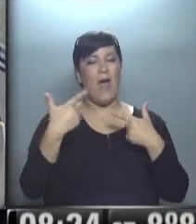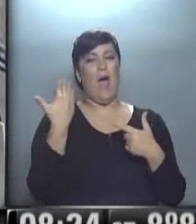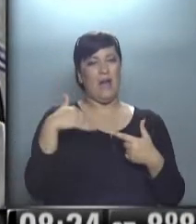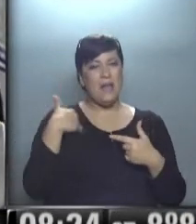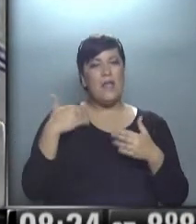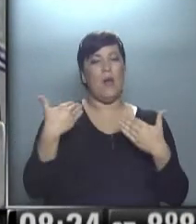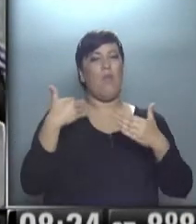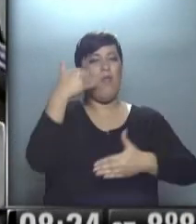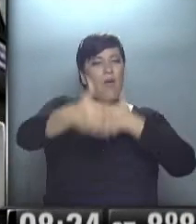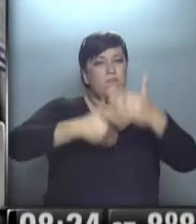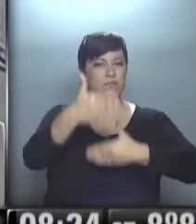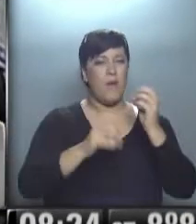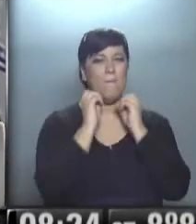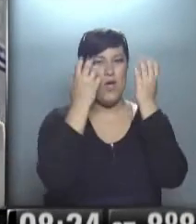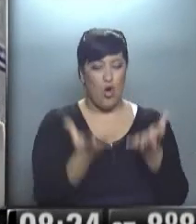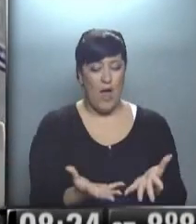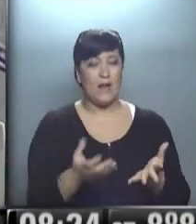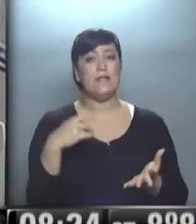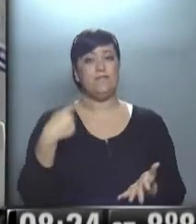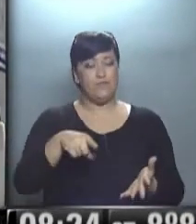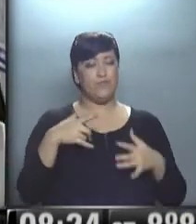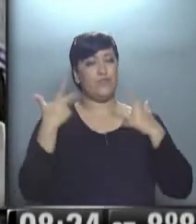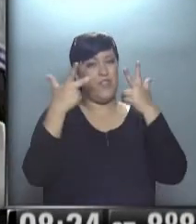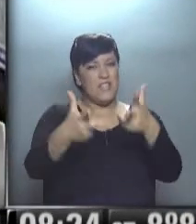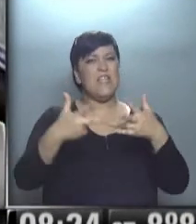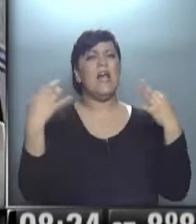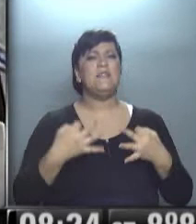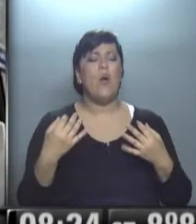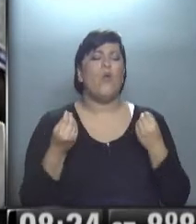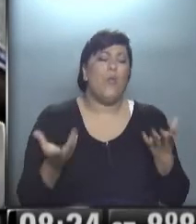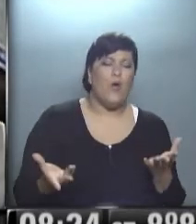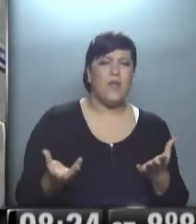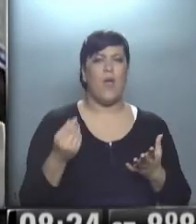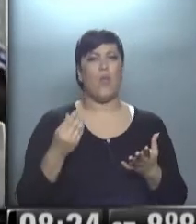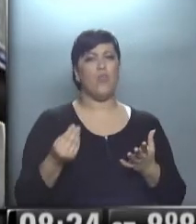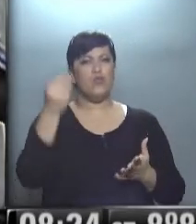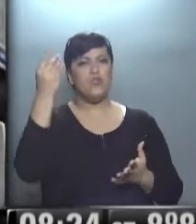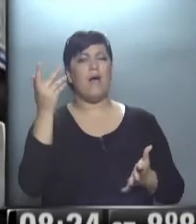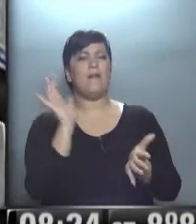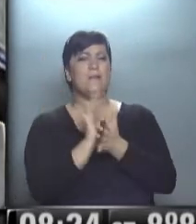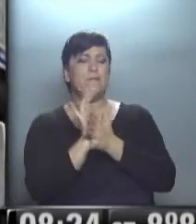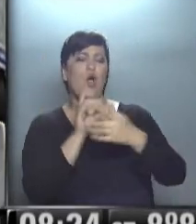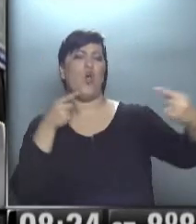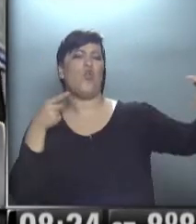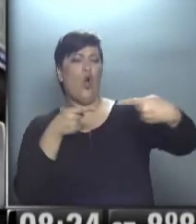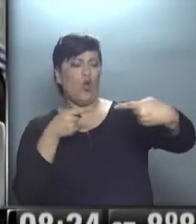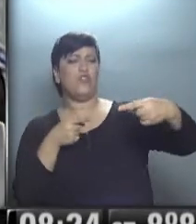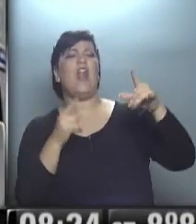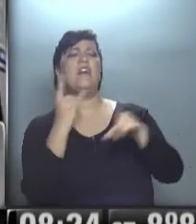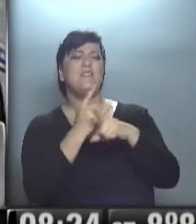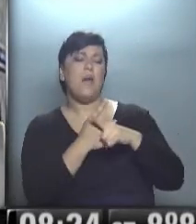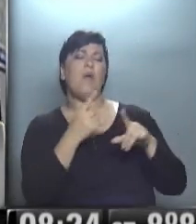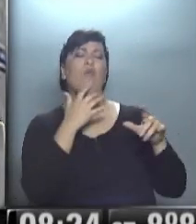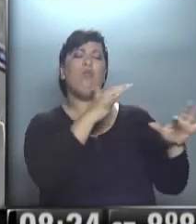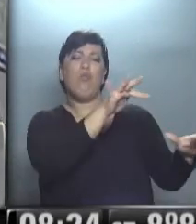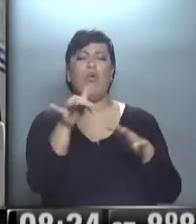del país esto es bueno decirlo porque muchas veces desde usinas opositoras siempre se cuestiona